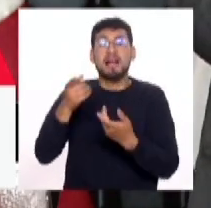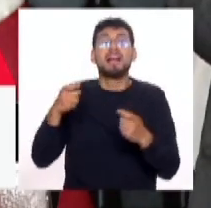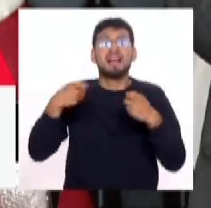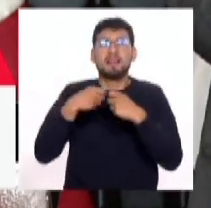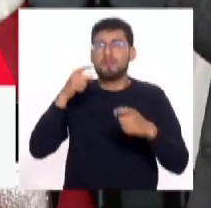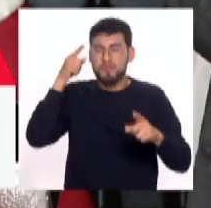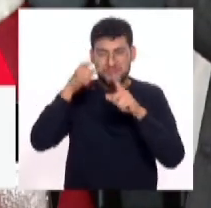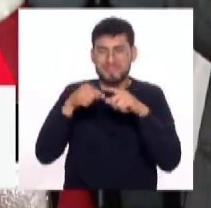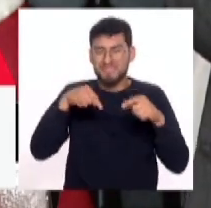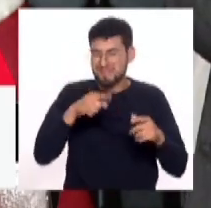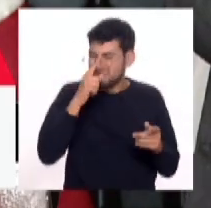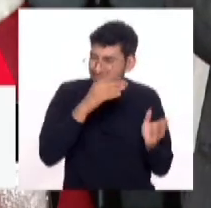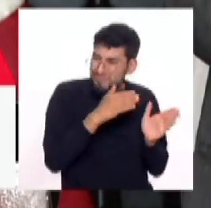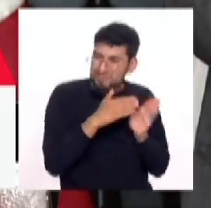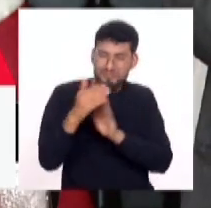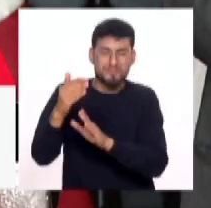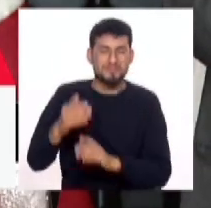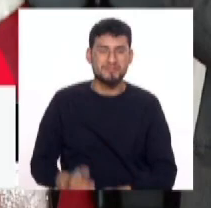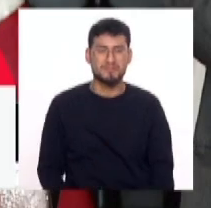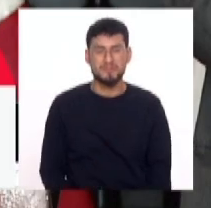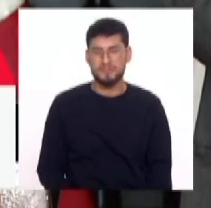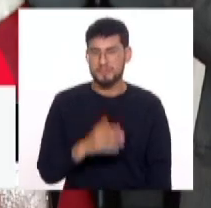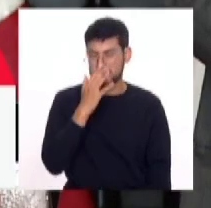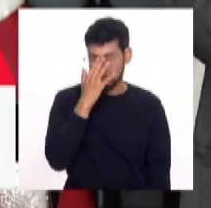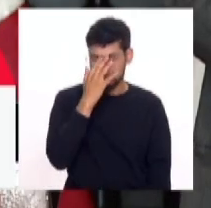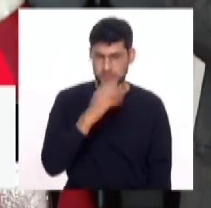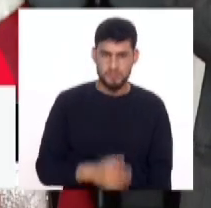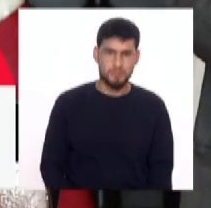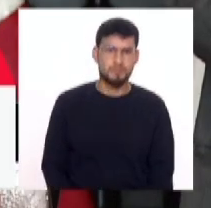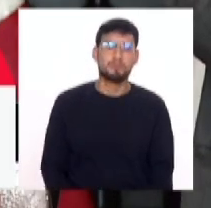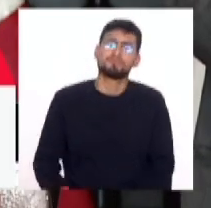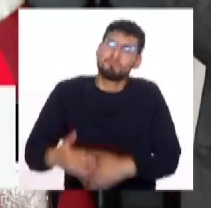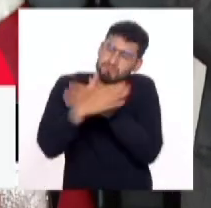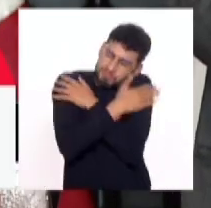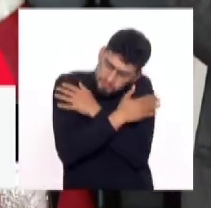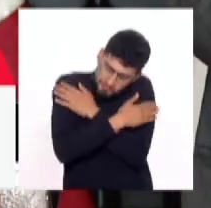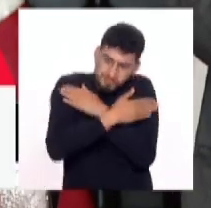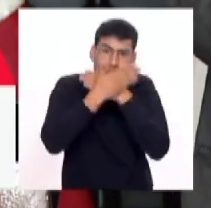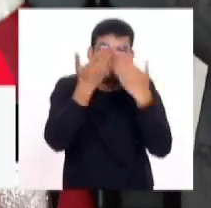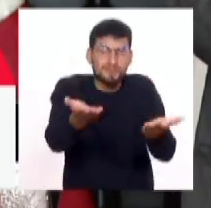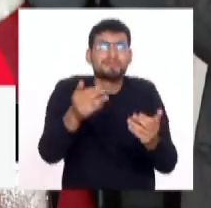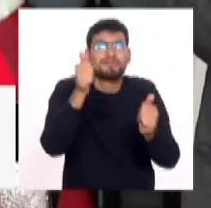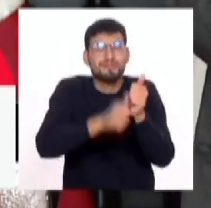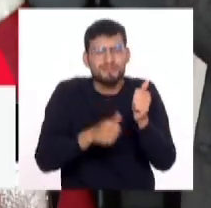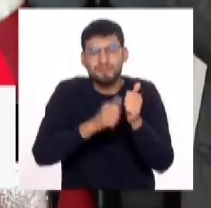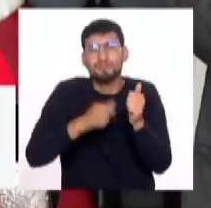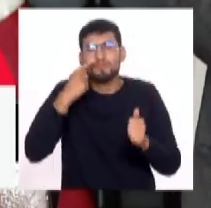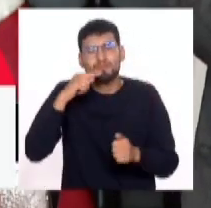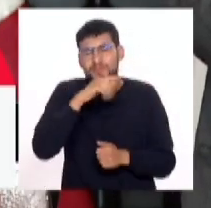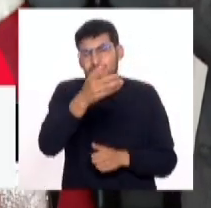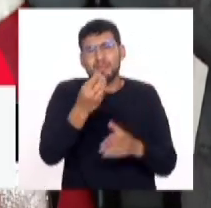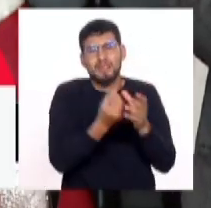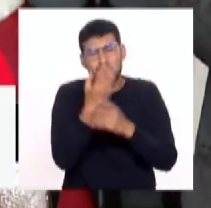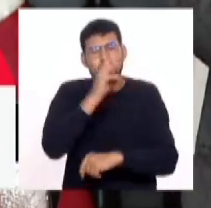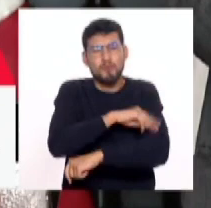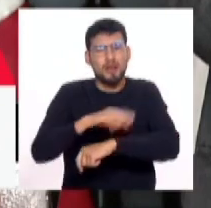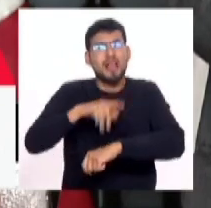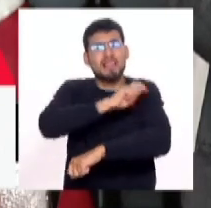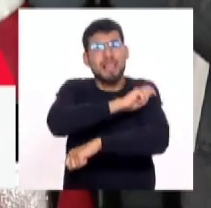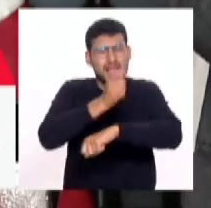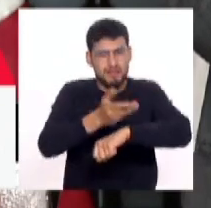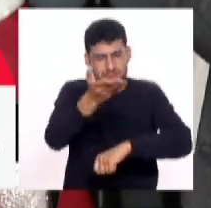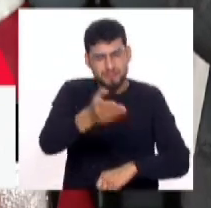es la meta que nos hemos trazado. Un abrazo a todas mis hermanas y hermanos de Arequipa, Moquegua y